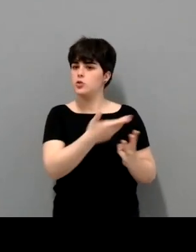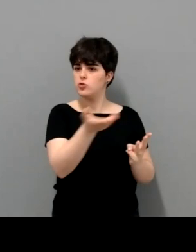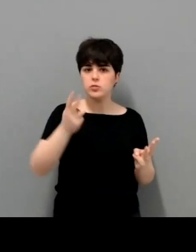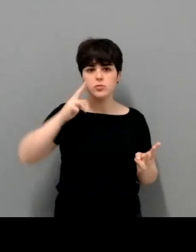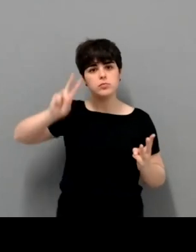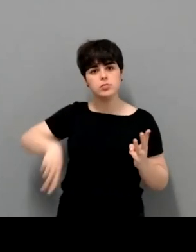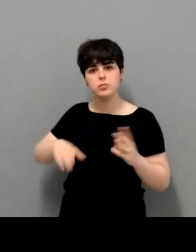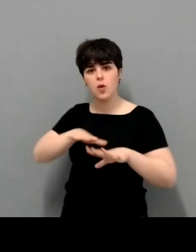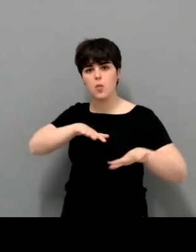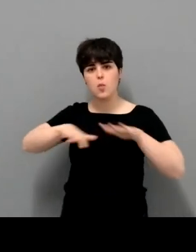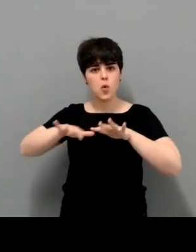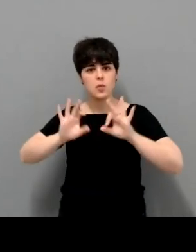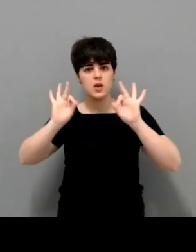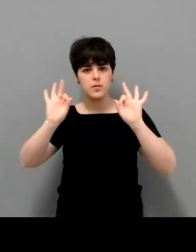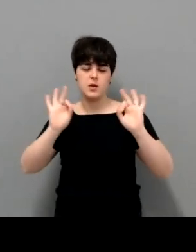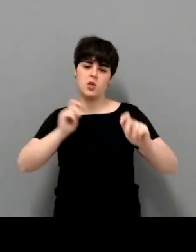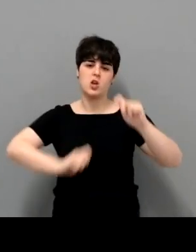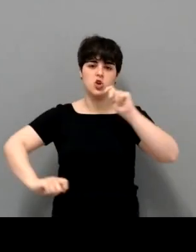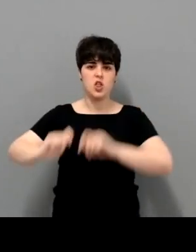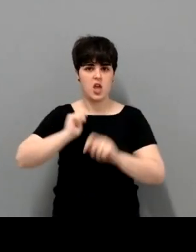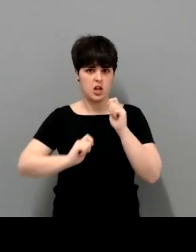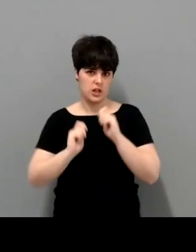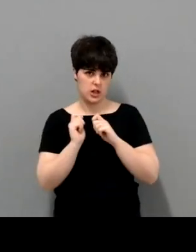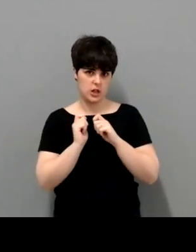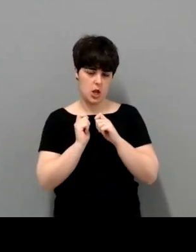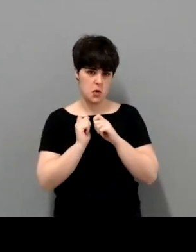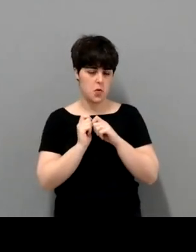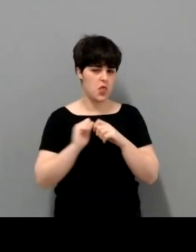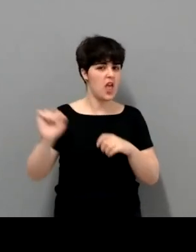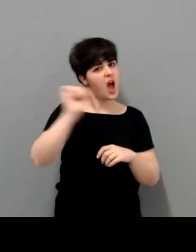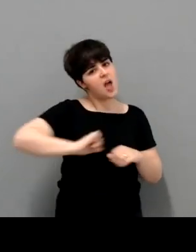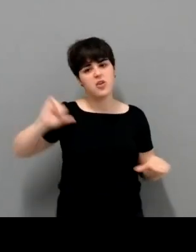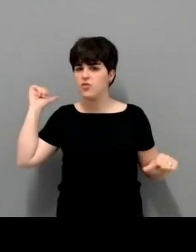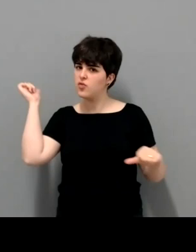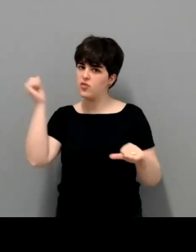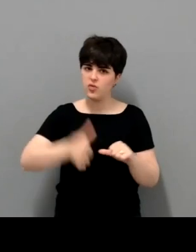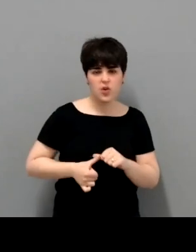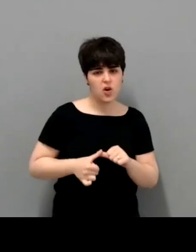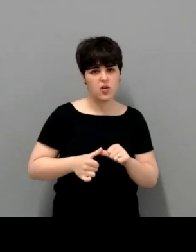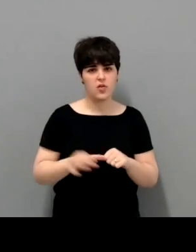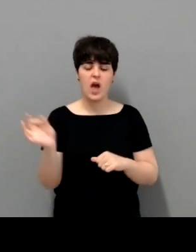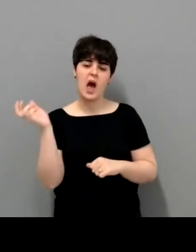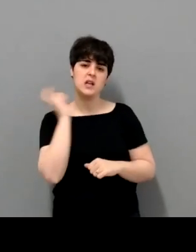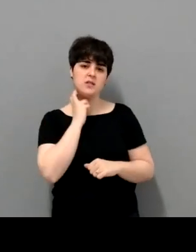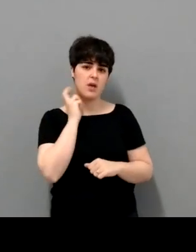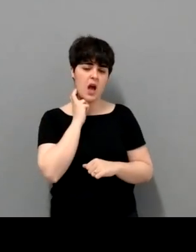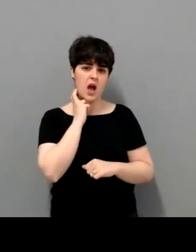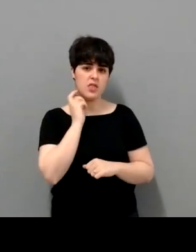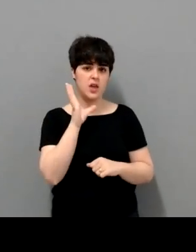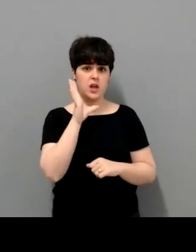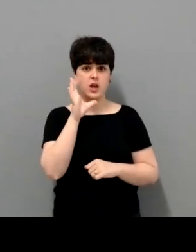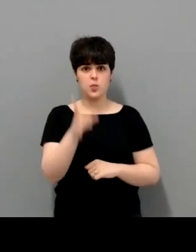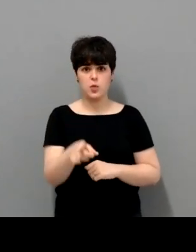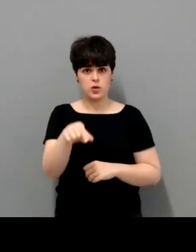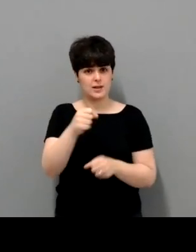reconocer a este movimiento asociativo de tantos años, al movimiento asociativo ASPACE, por esta